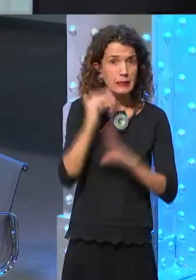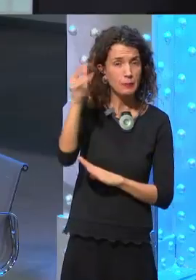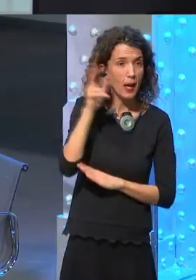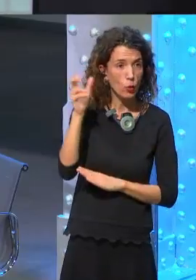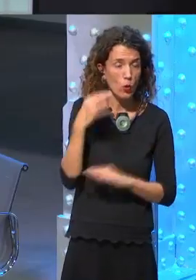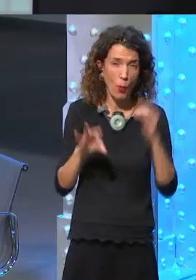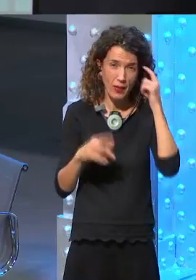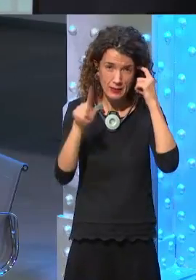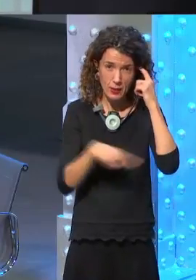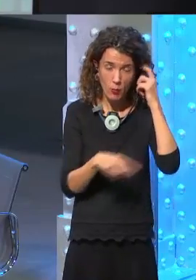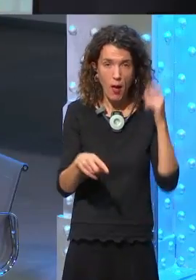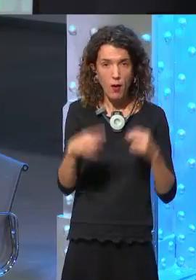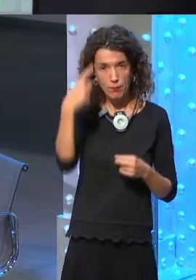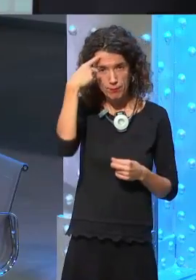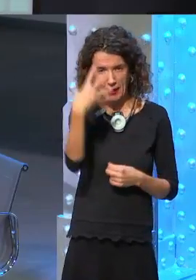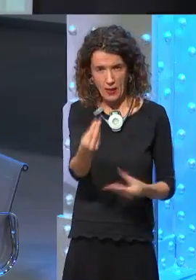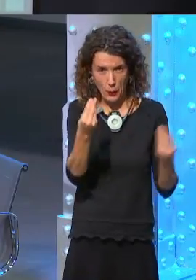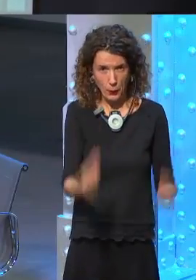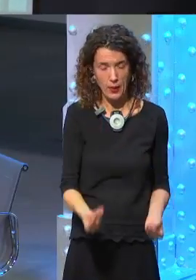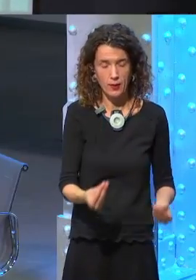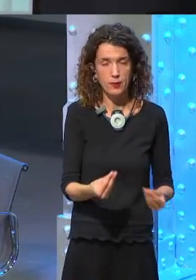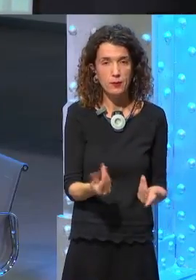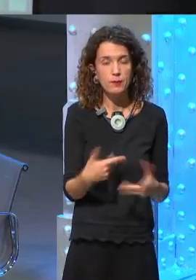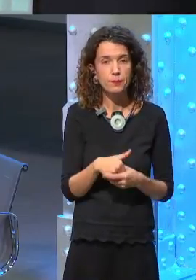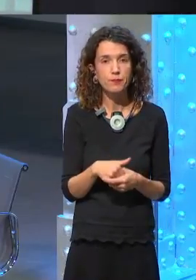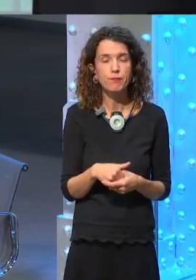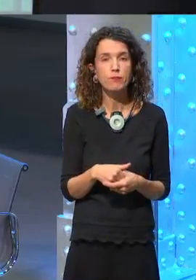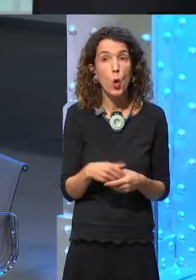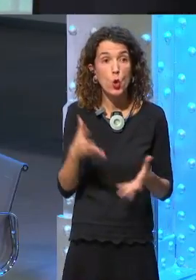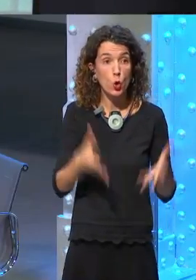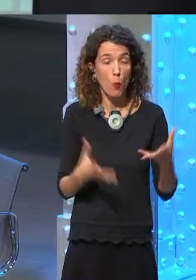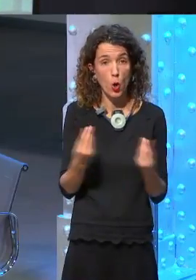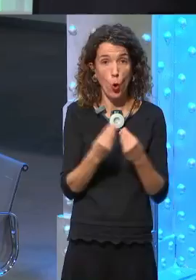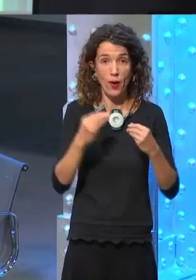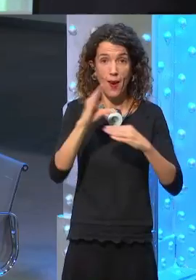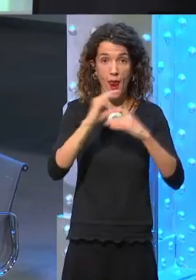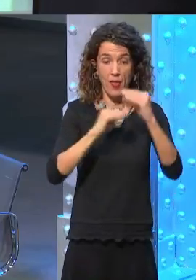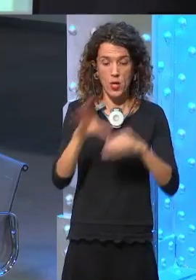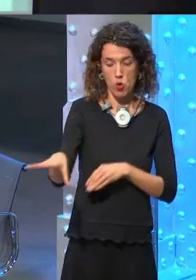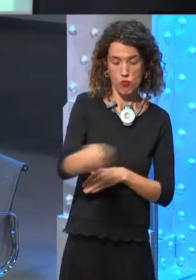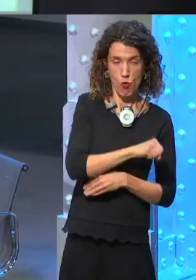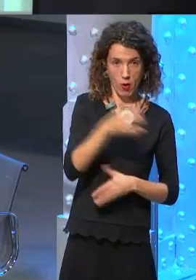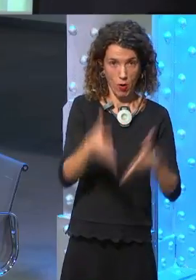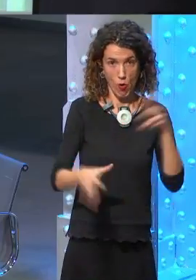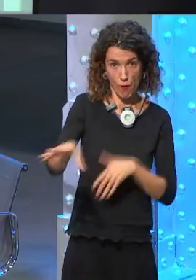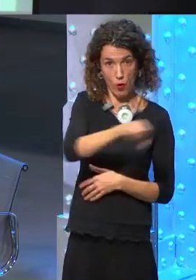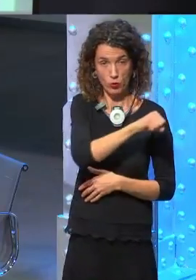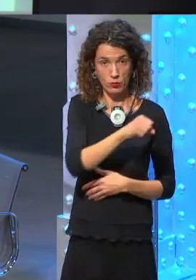se hagan una idea del carácter industrial. El robot coge el ladrillo y